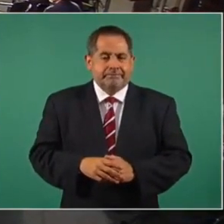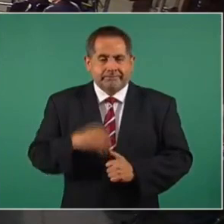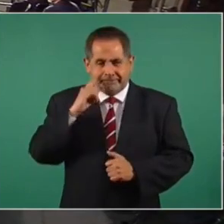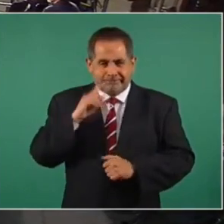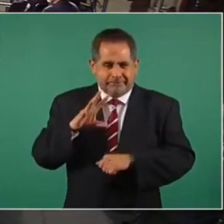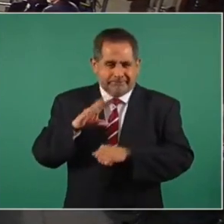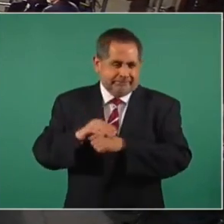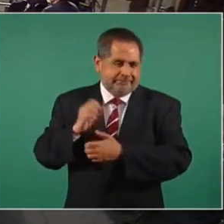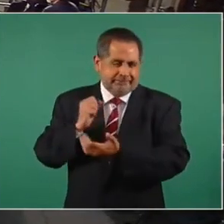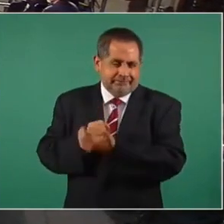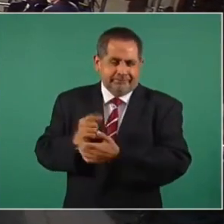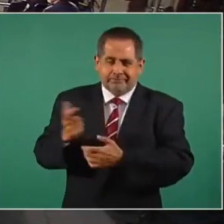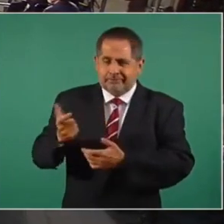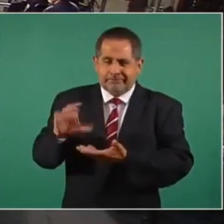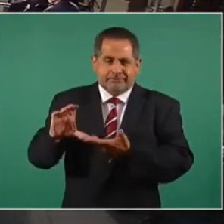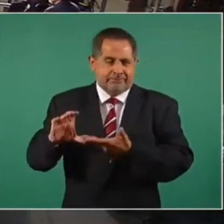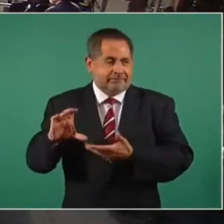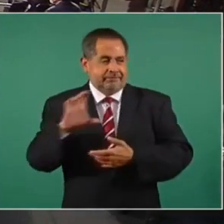dinero